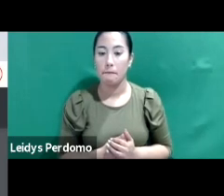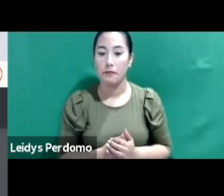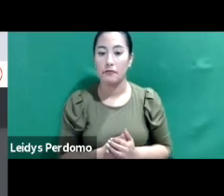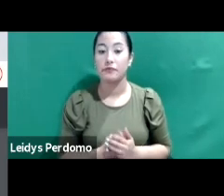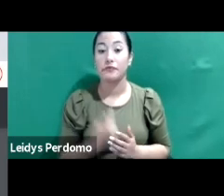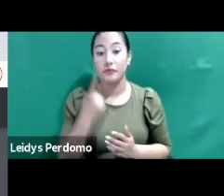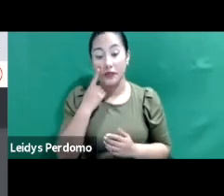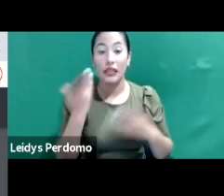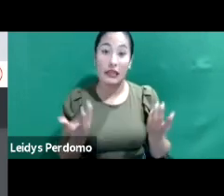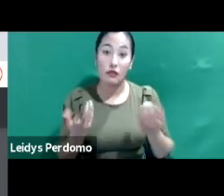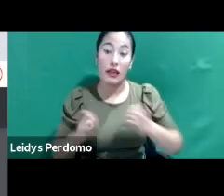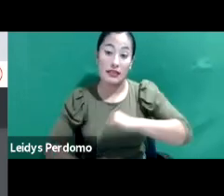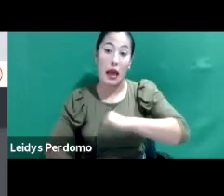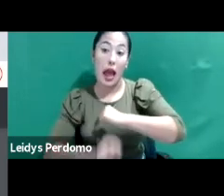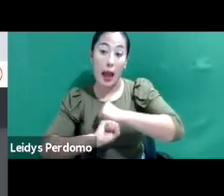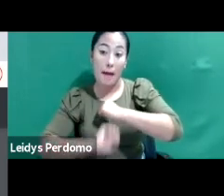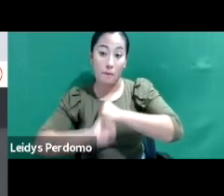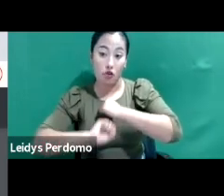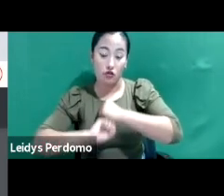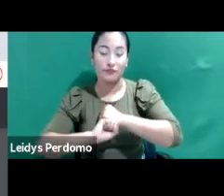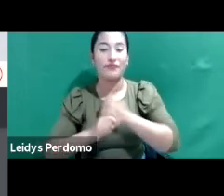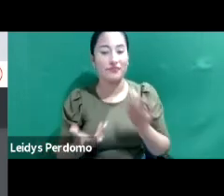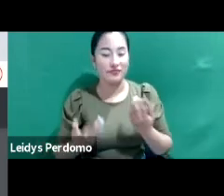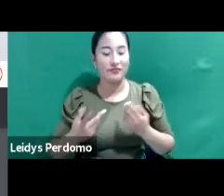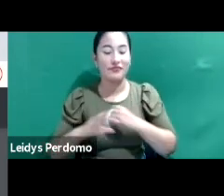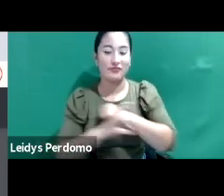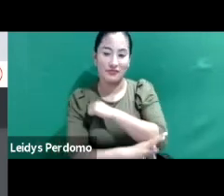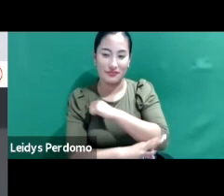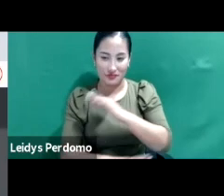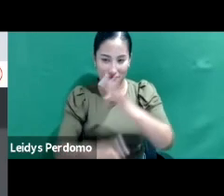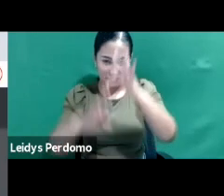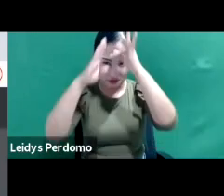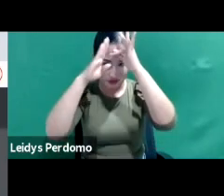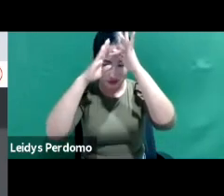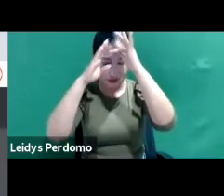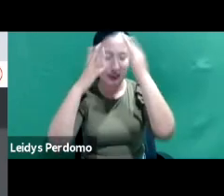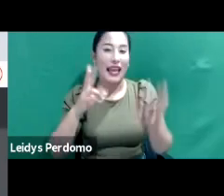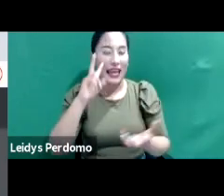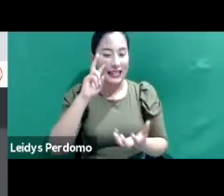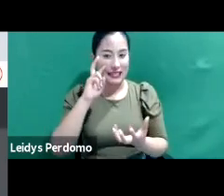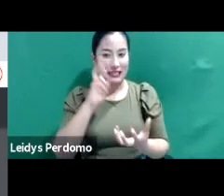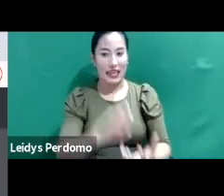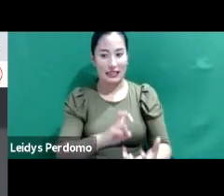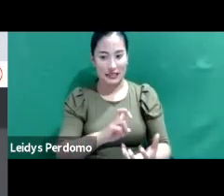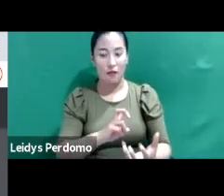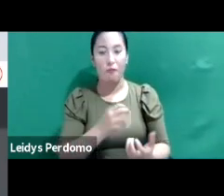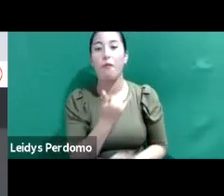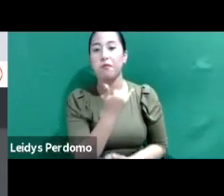básicas. Nosotros desde la psicología clínica somos científicos y como tal tenemos unos métodos que soportan todas